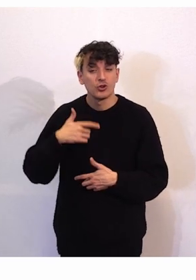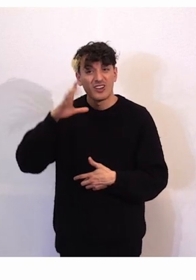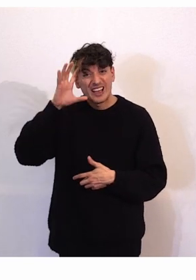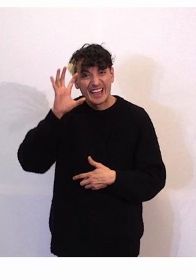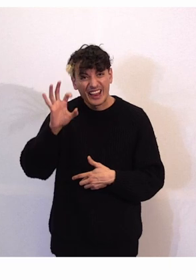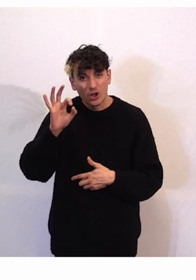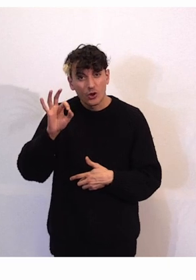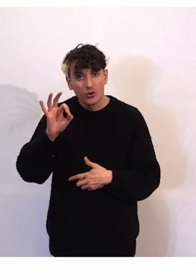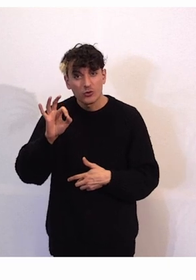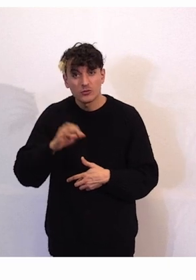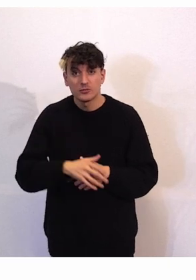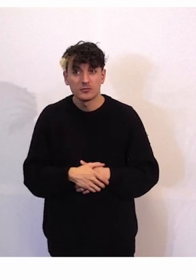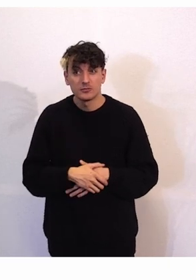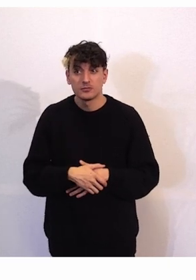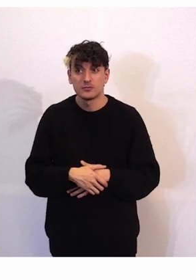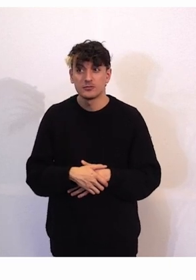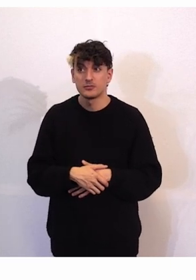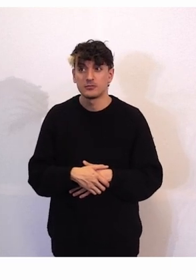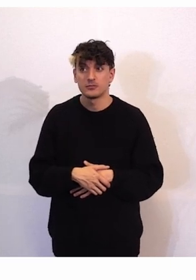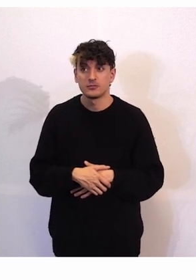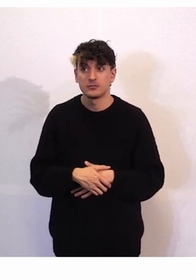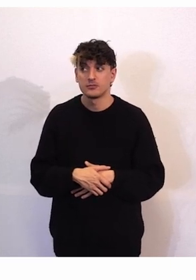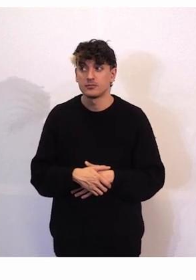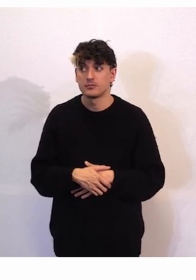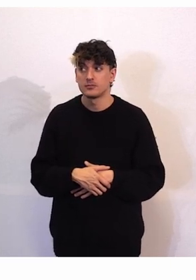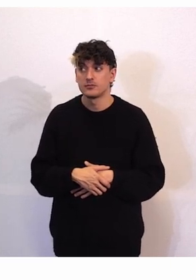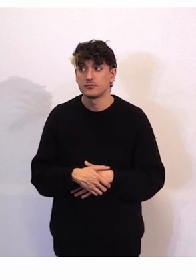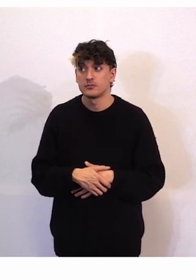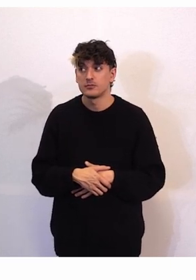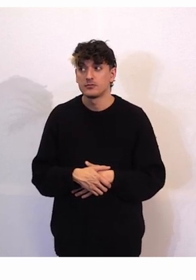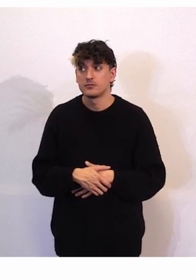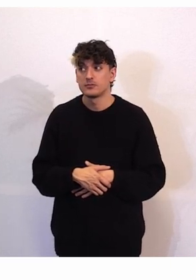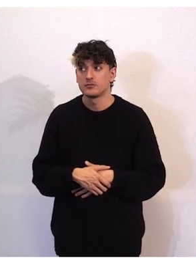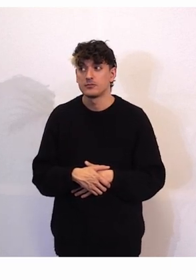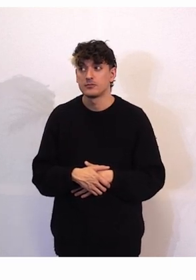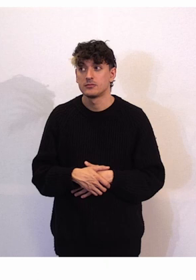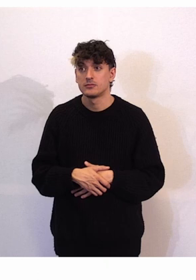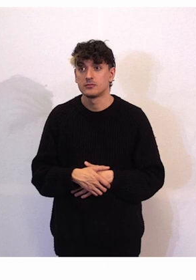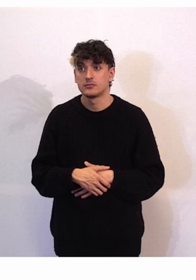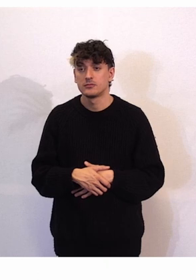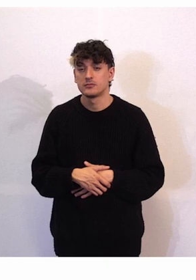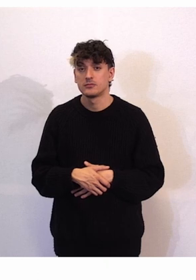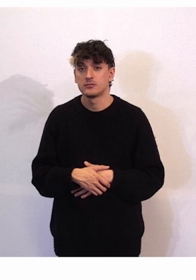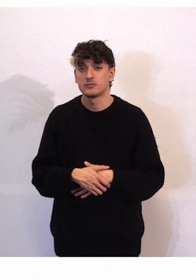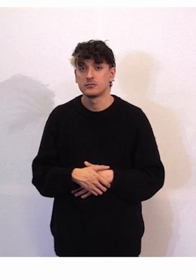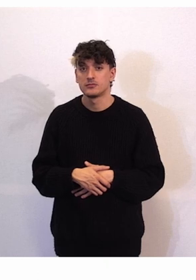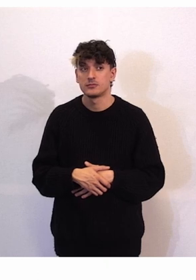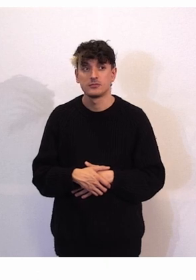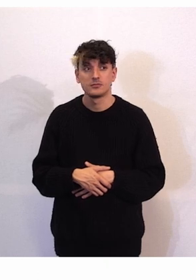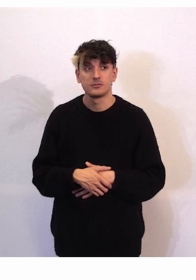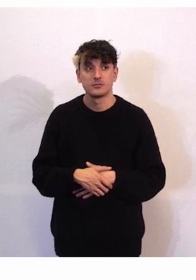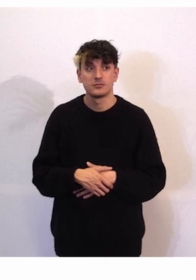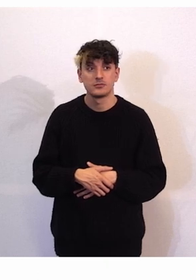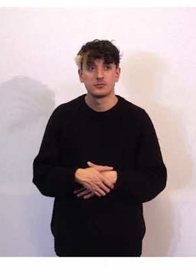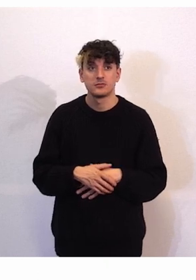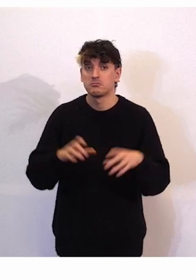pues, a ver, ¿qué deporte puede hacer? En la televisión, para ver. Ah,